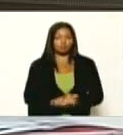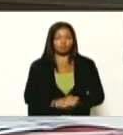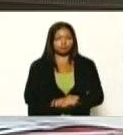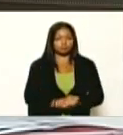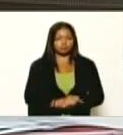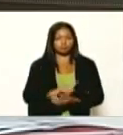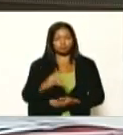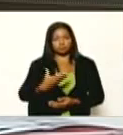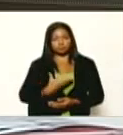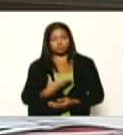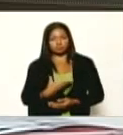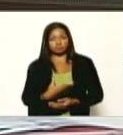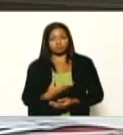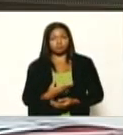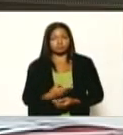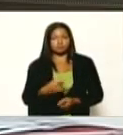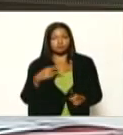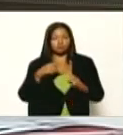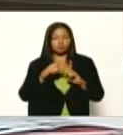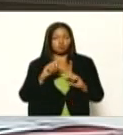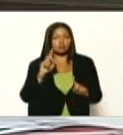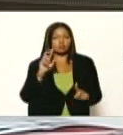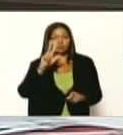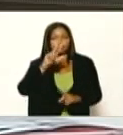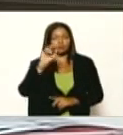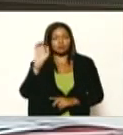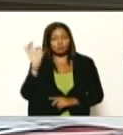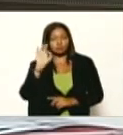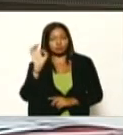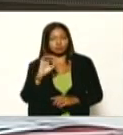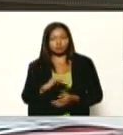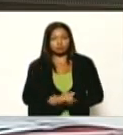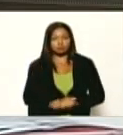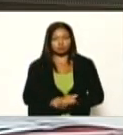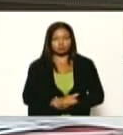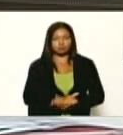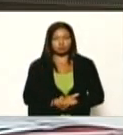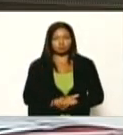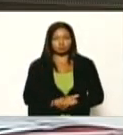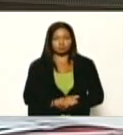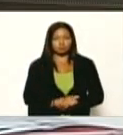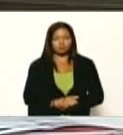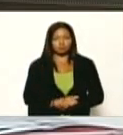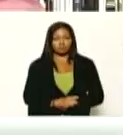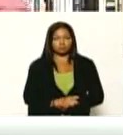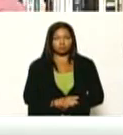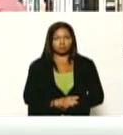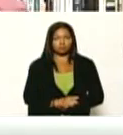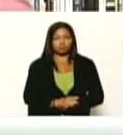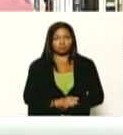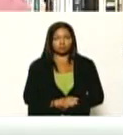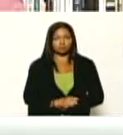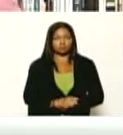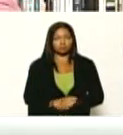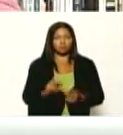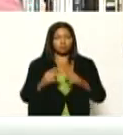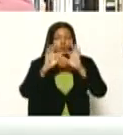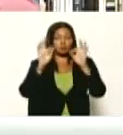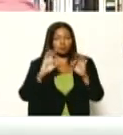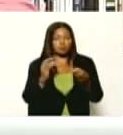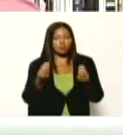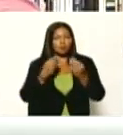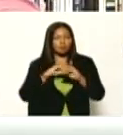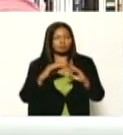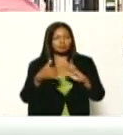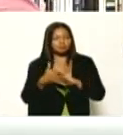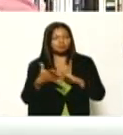ese alcalde que estaba en ejercicio no alcanzó al 30%. Correcto, que es la otra modalidad. Quiere decir, en conclusión, lo